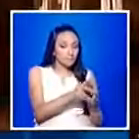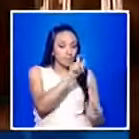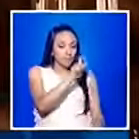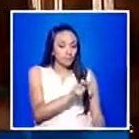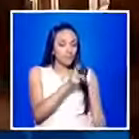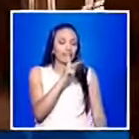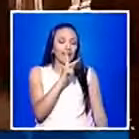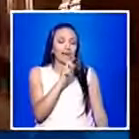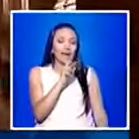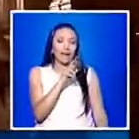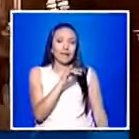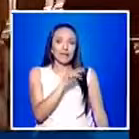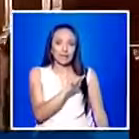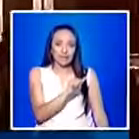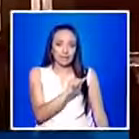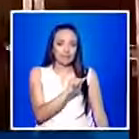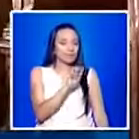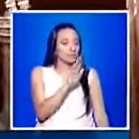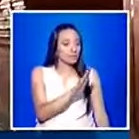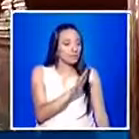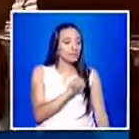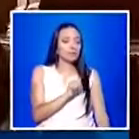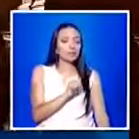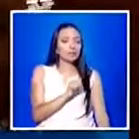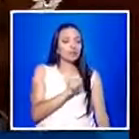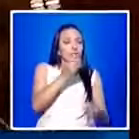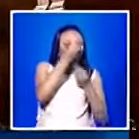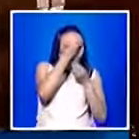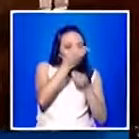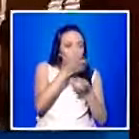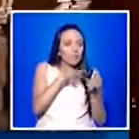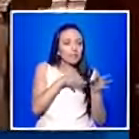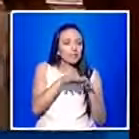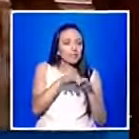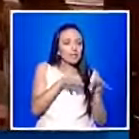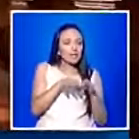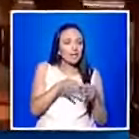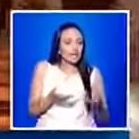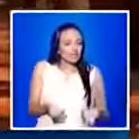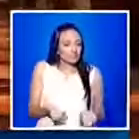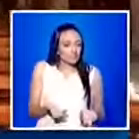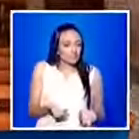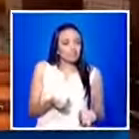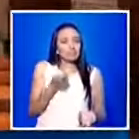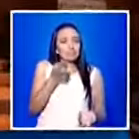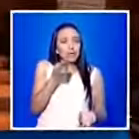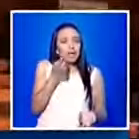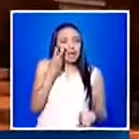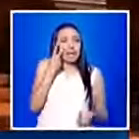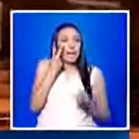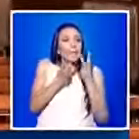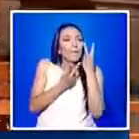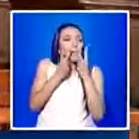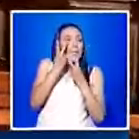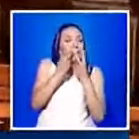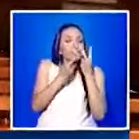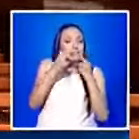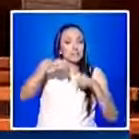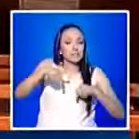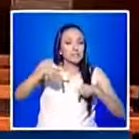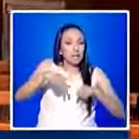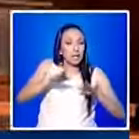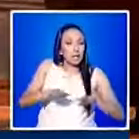quien es la directora de Leyendas Nocturnas, quien nos va a explicar en qué consiste este recorrido que se va a realizar